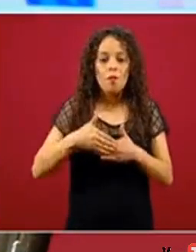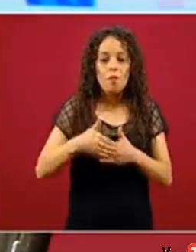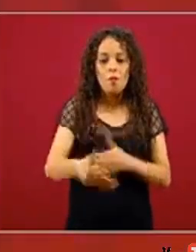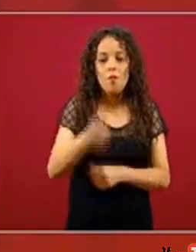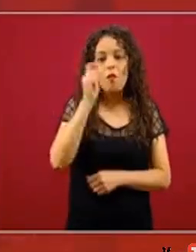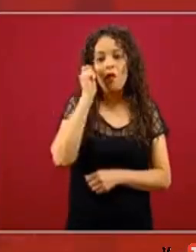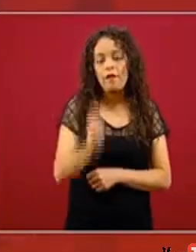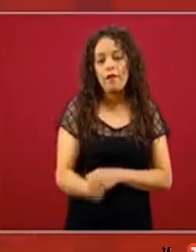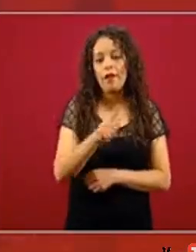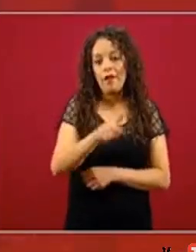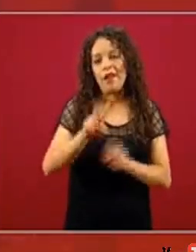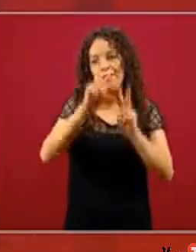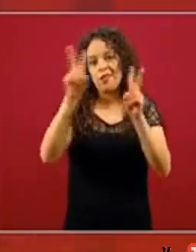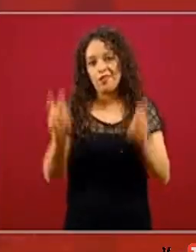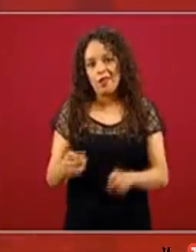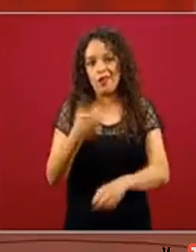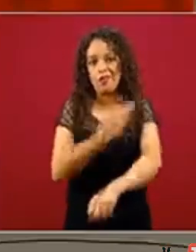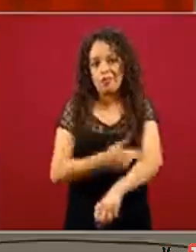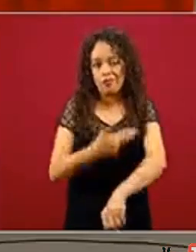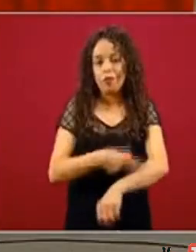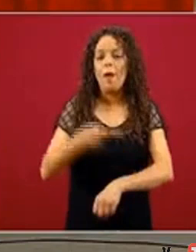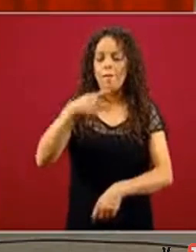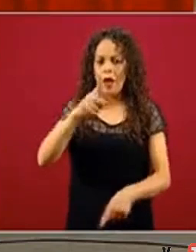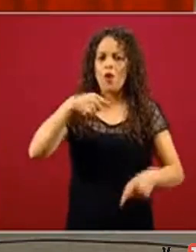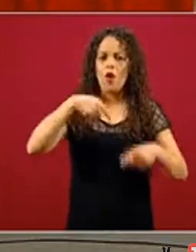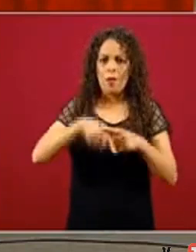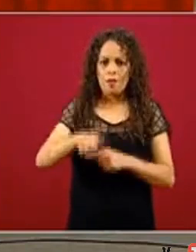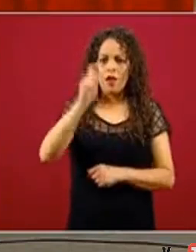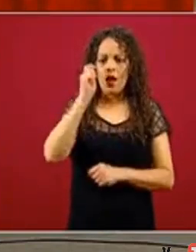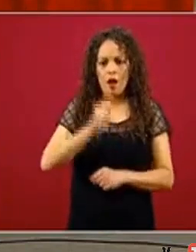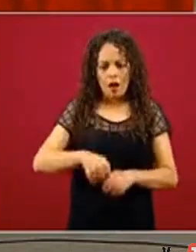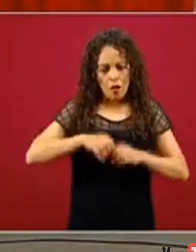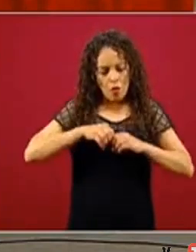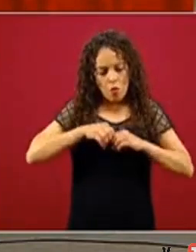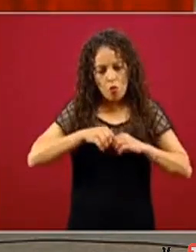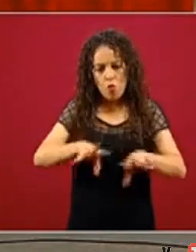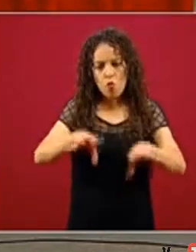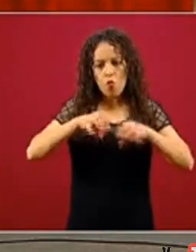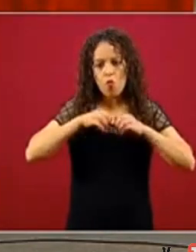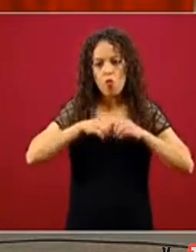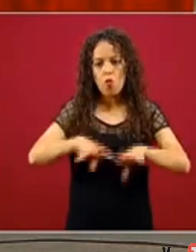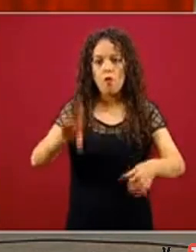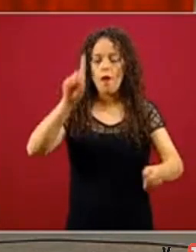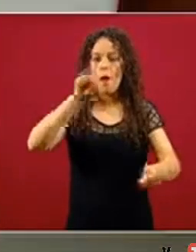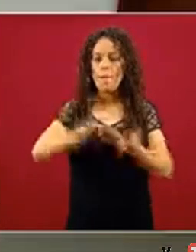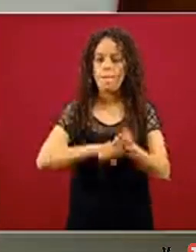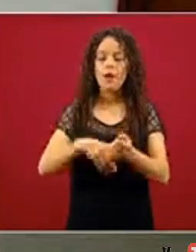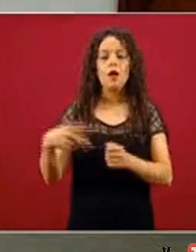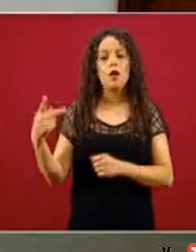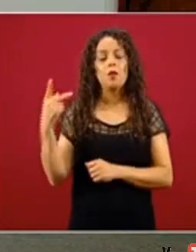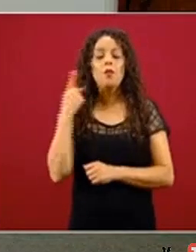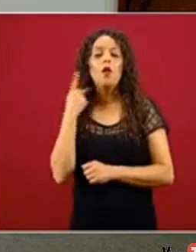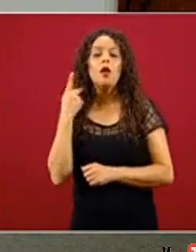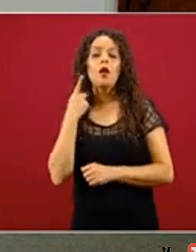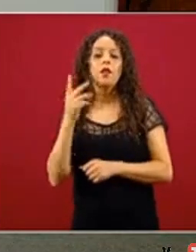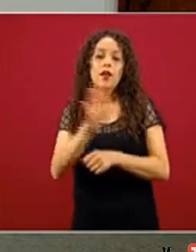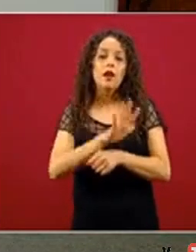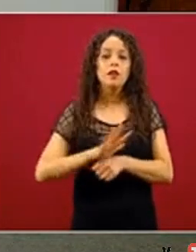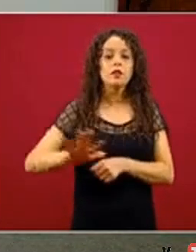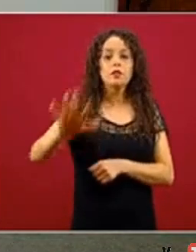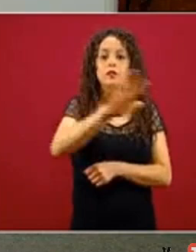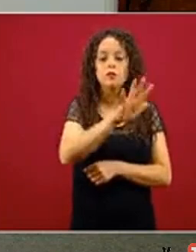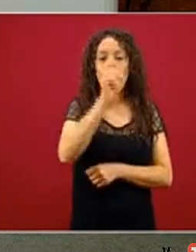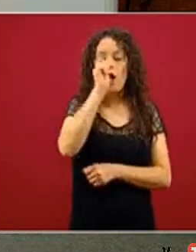a empezar a desplegar todo el repertorio de políticas públicas o de intervenciones